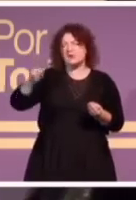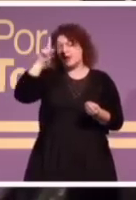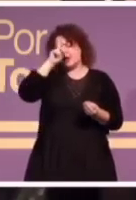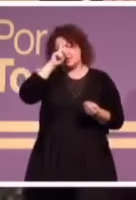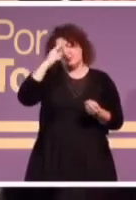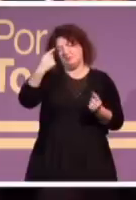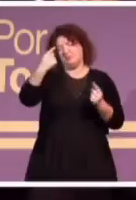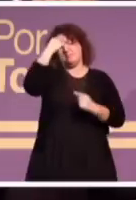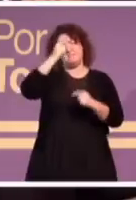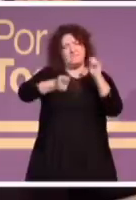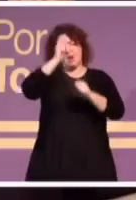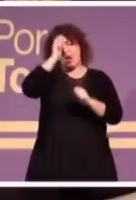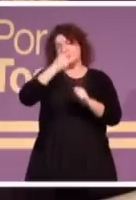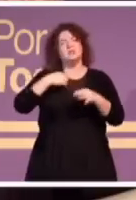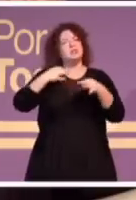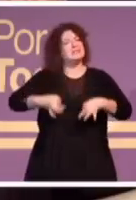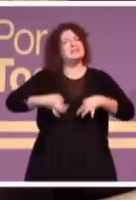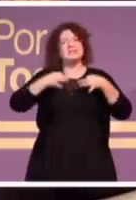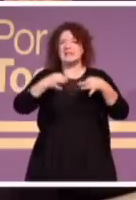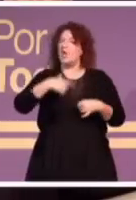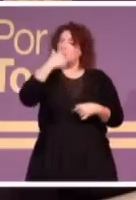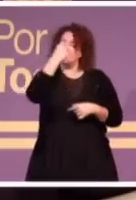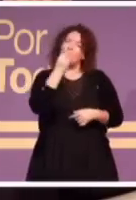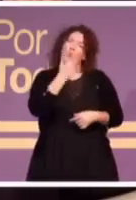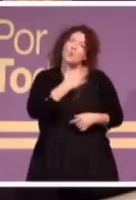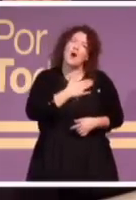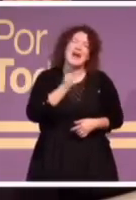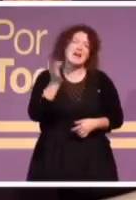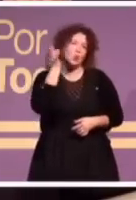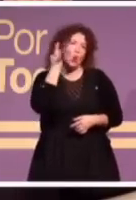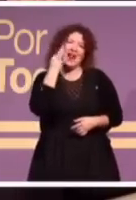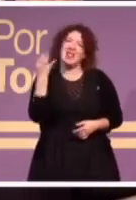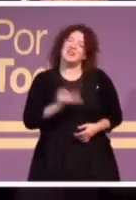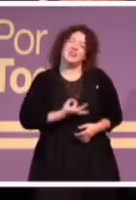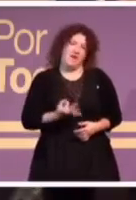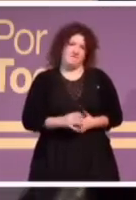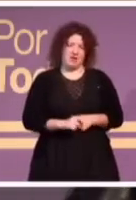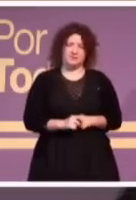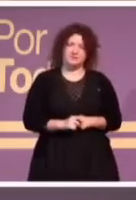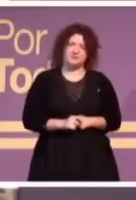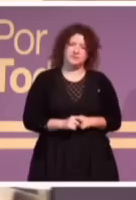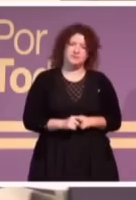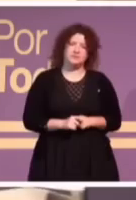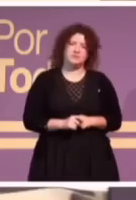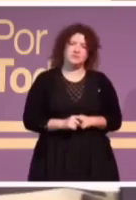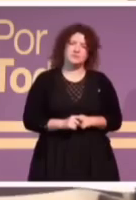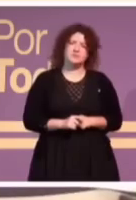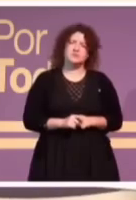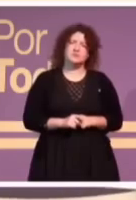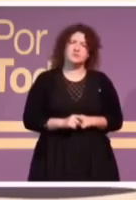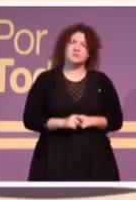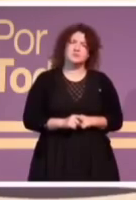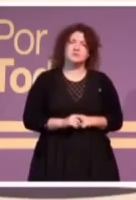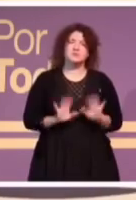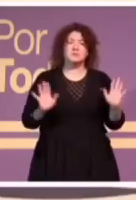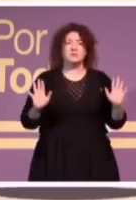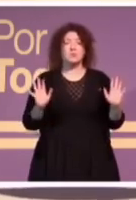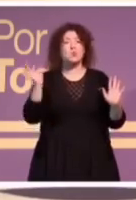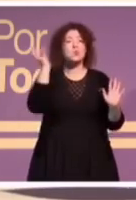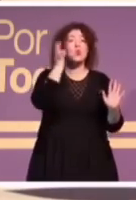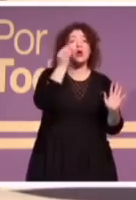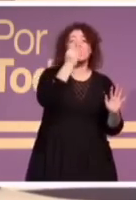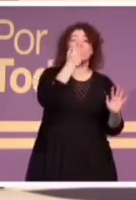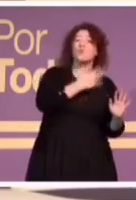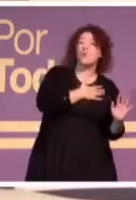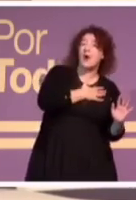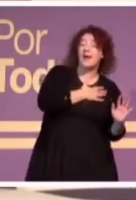que siempre debemos ser buenas mujeres. Para recordarnos que hay una diferencia entre las buenas